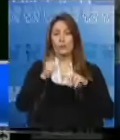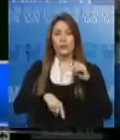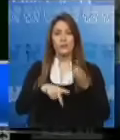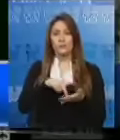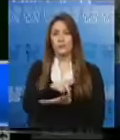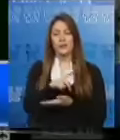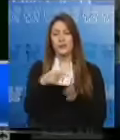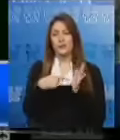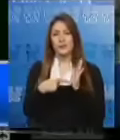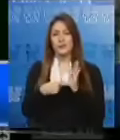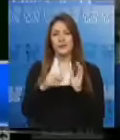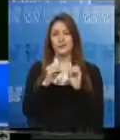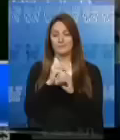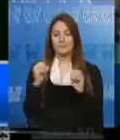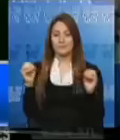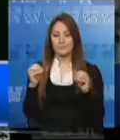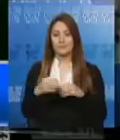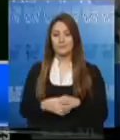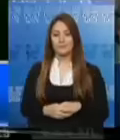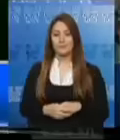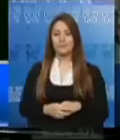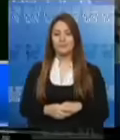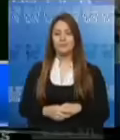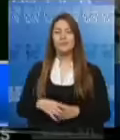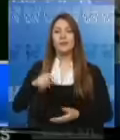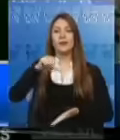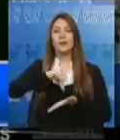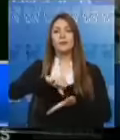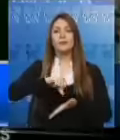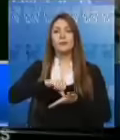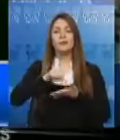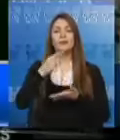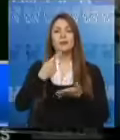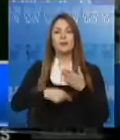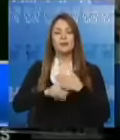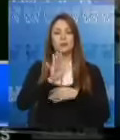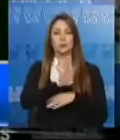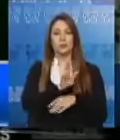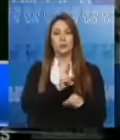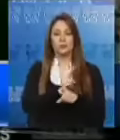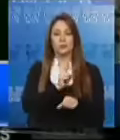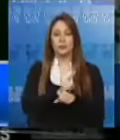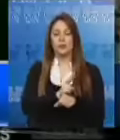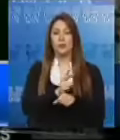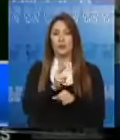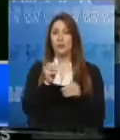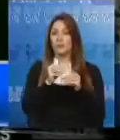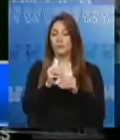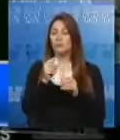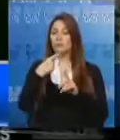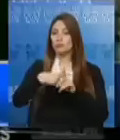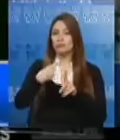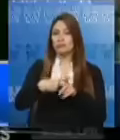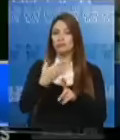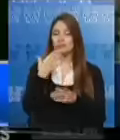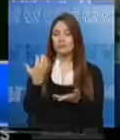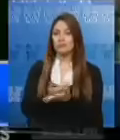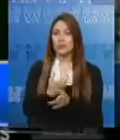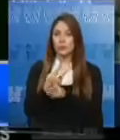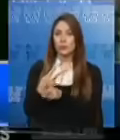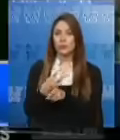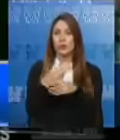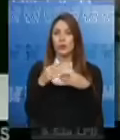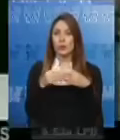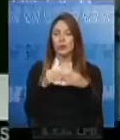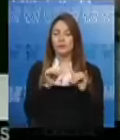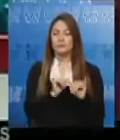paga ese impuesto. Ese impuesto es para los capitales especulativos y, le insisto, ha sido muy exitoso, ha permitido proteger la